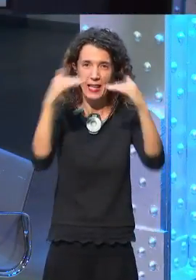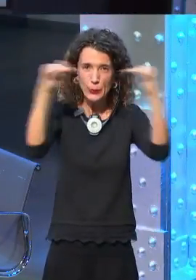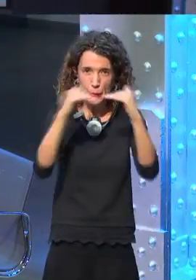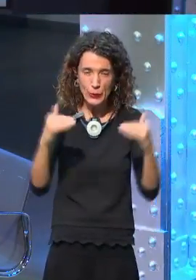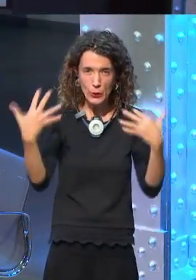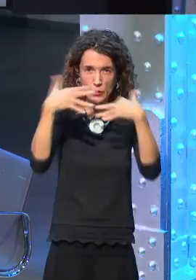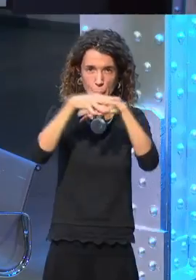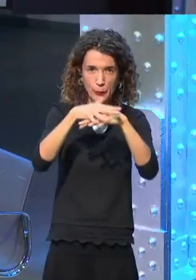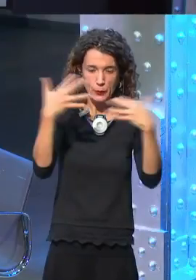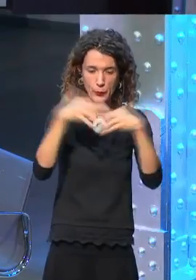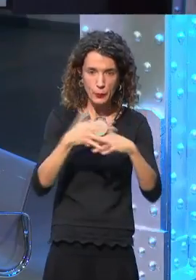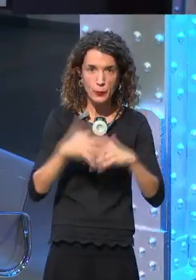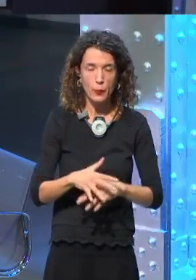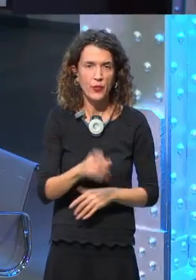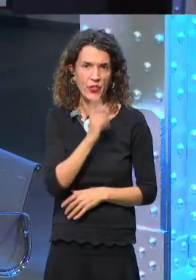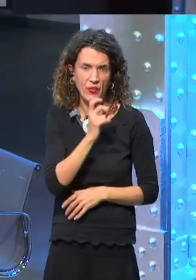muy complicado